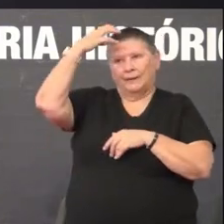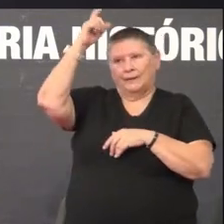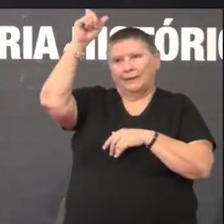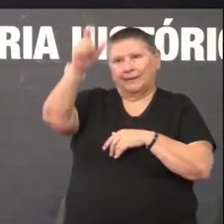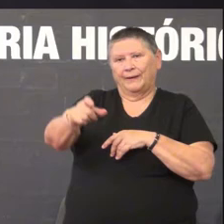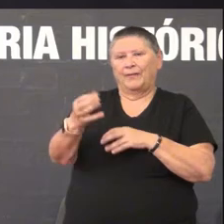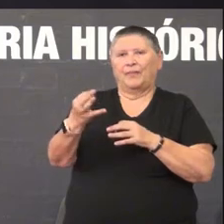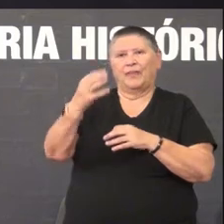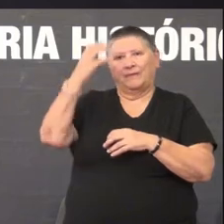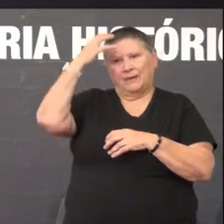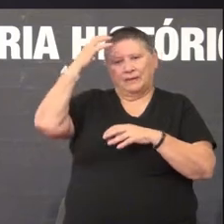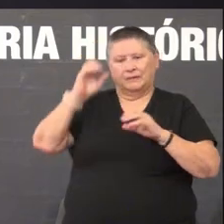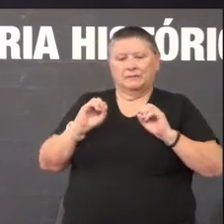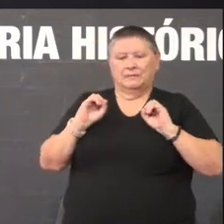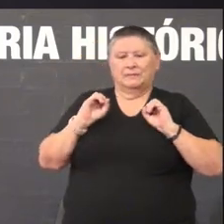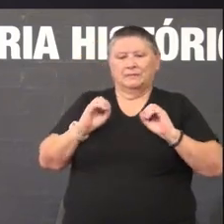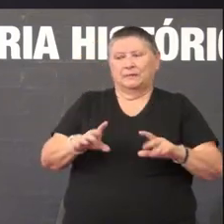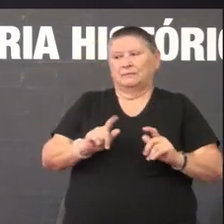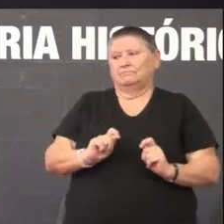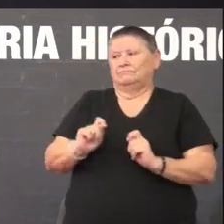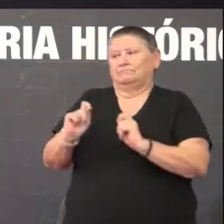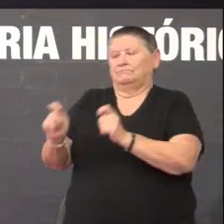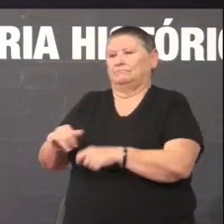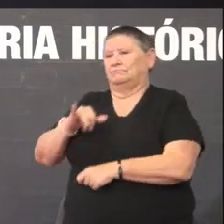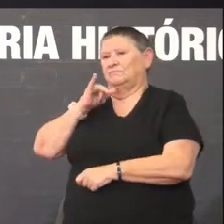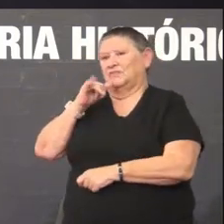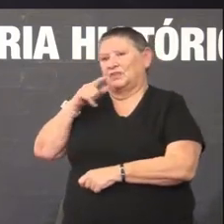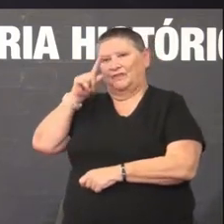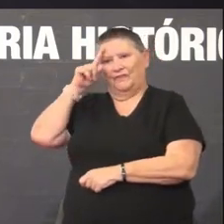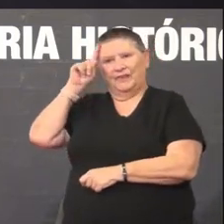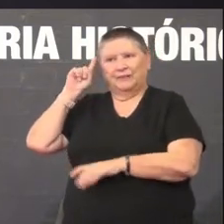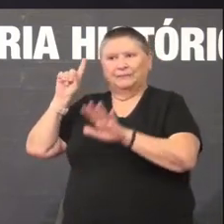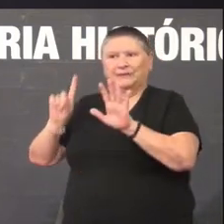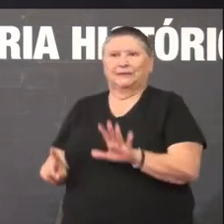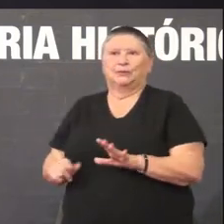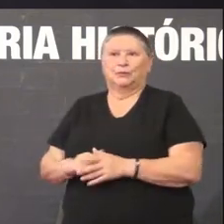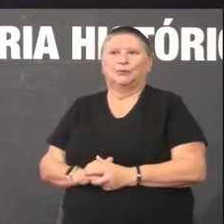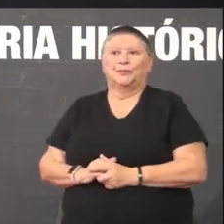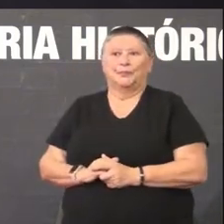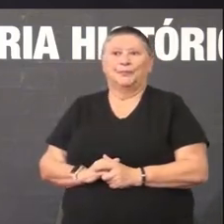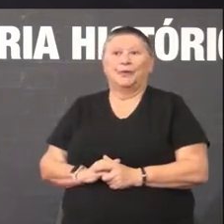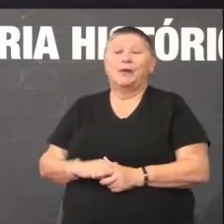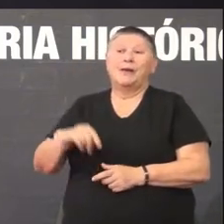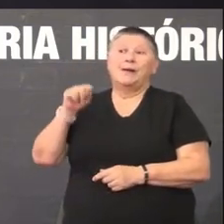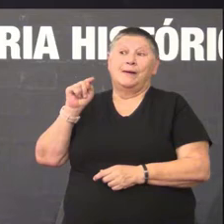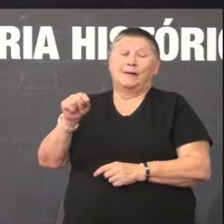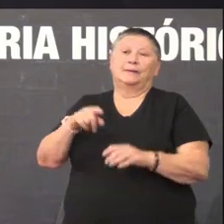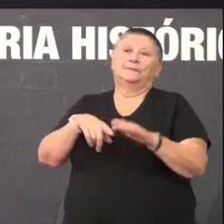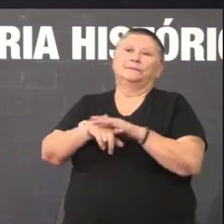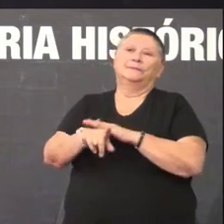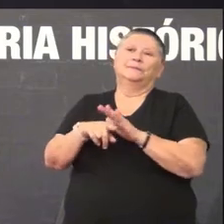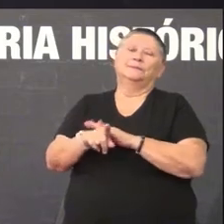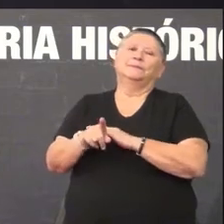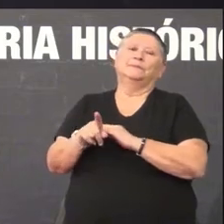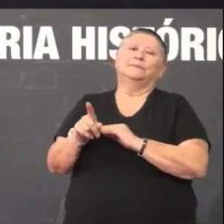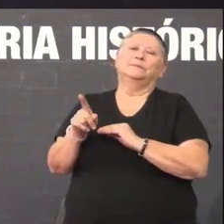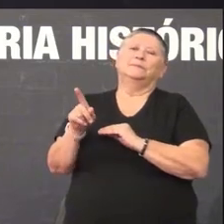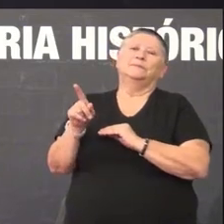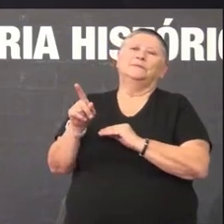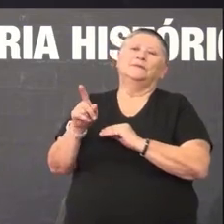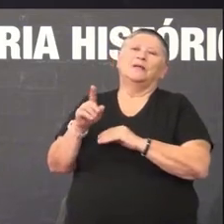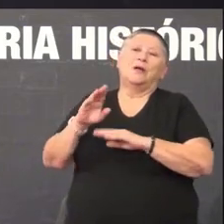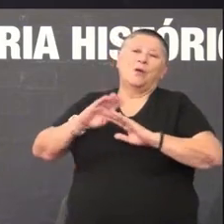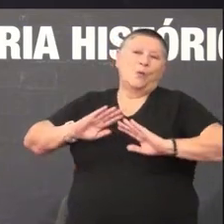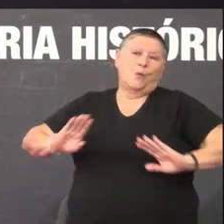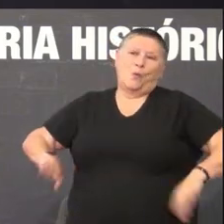el trono y se lo pase a Felipe VI. Y esa es la operación, digamos, la operación final